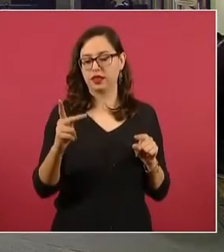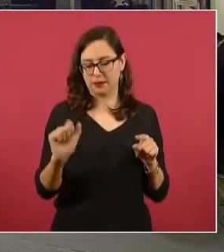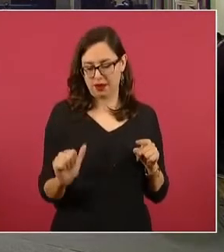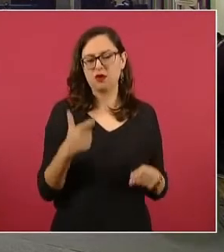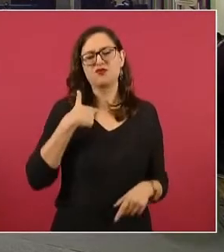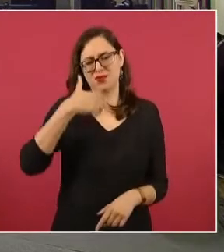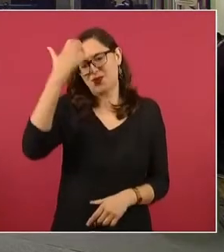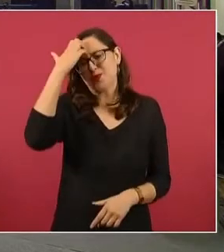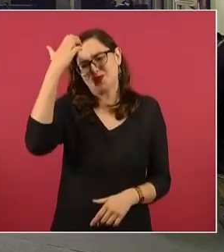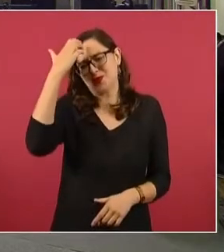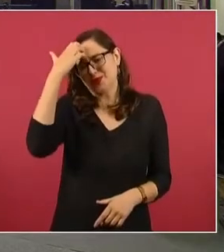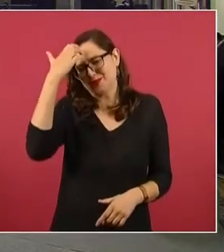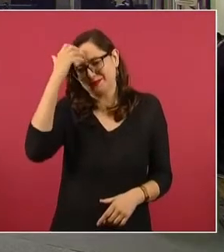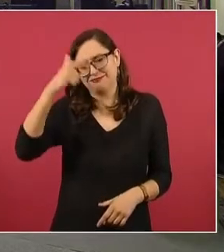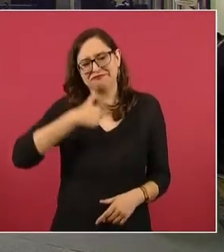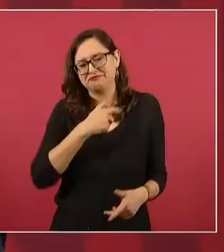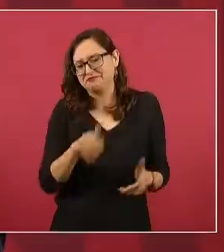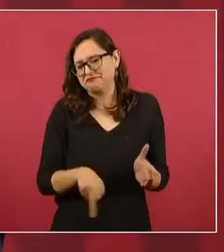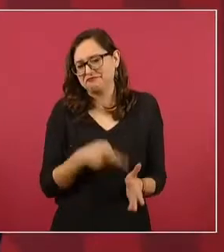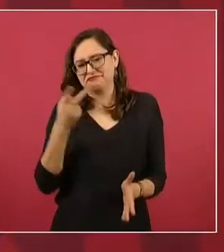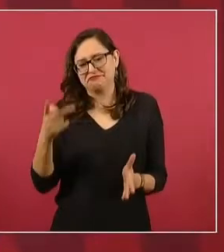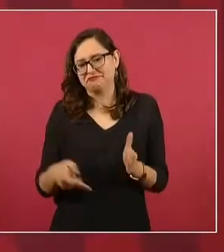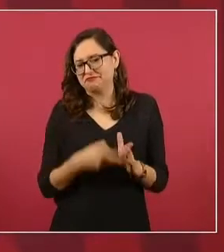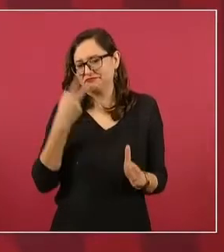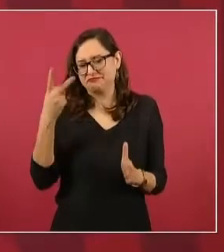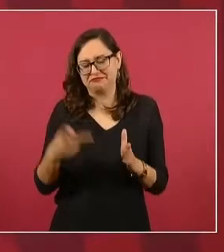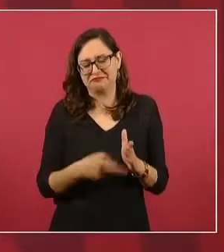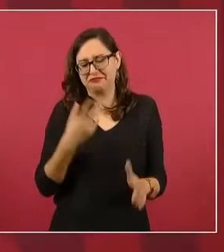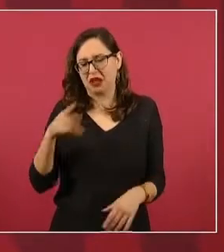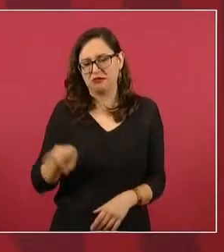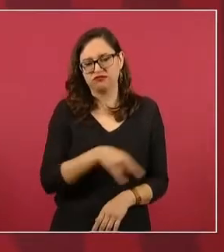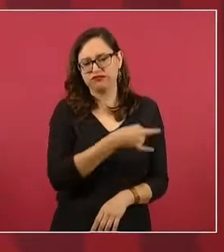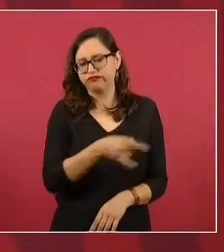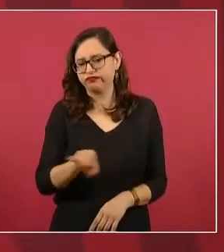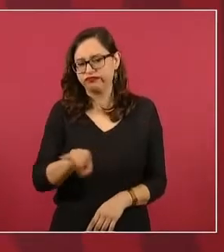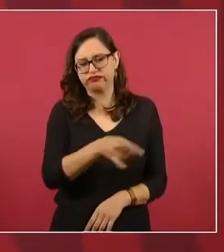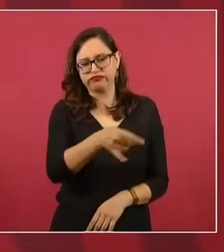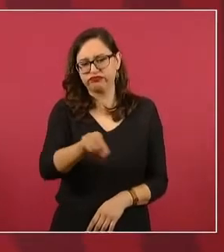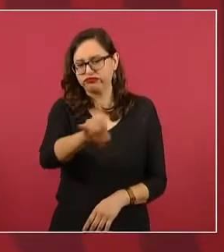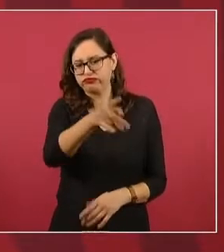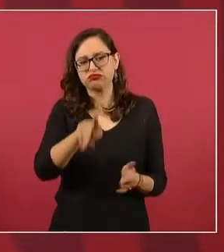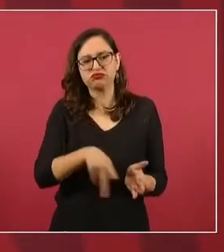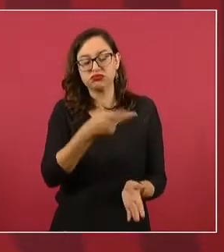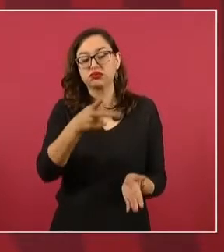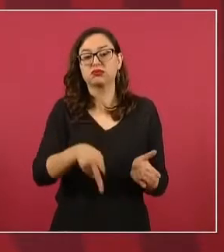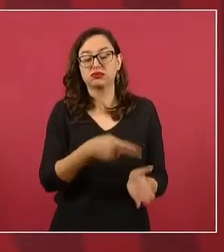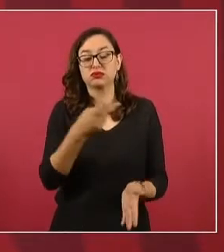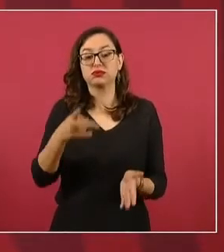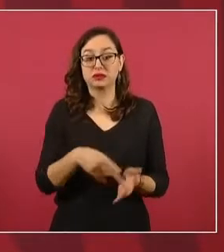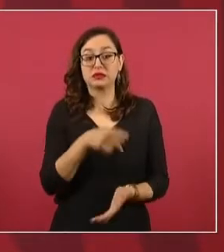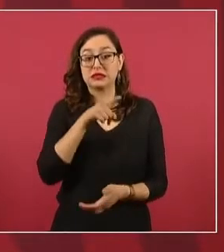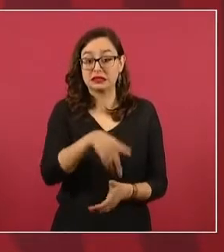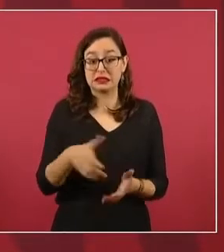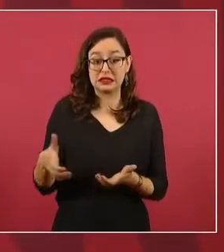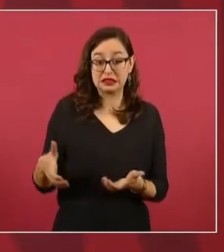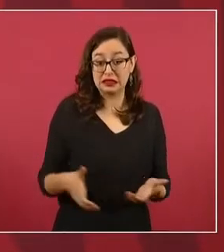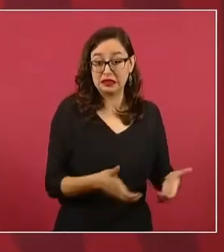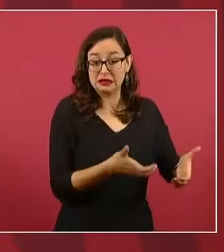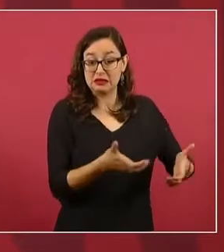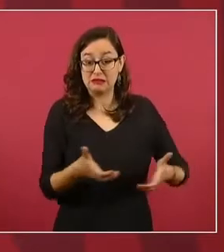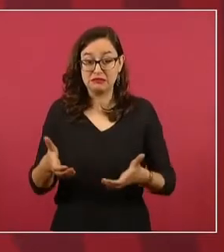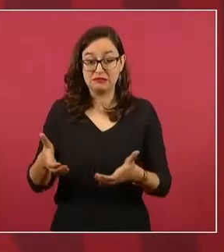la he pasado varias veces, es de las carreteras